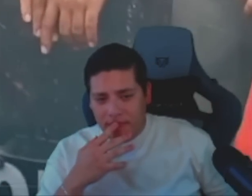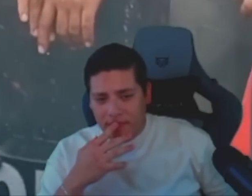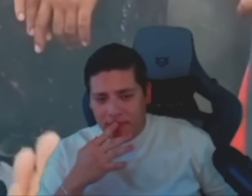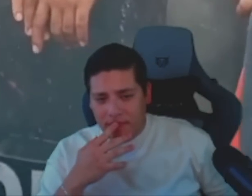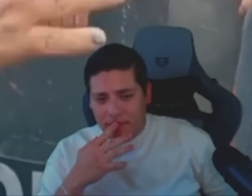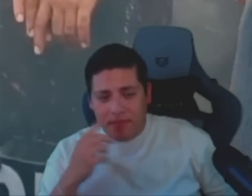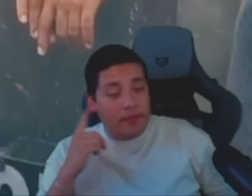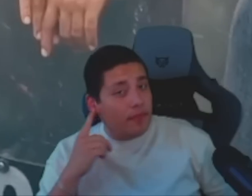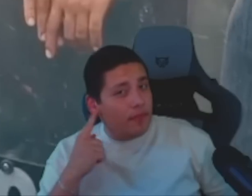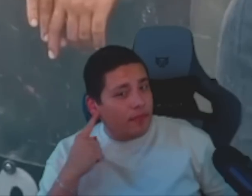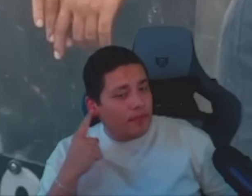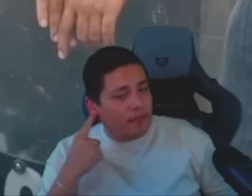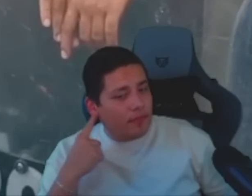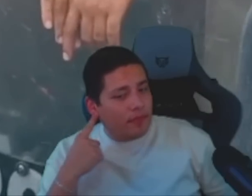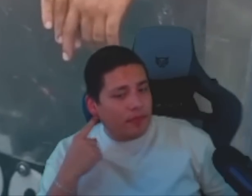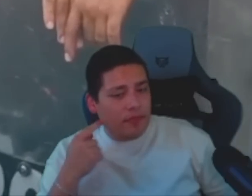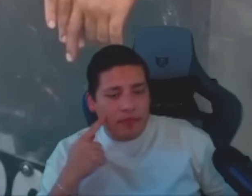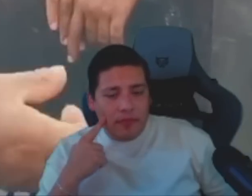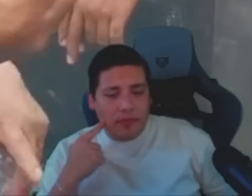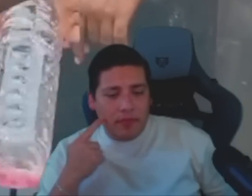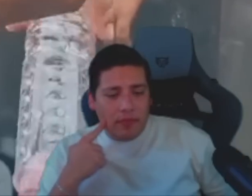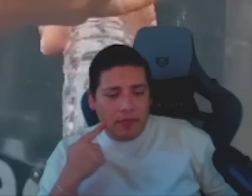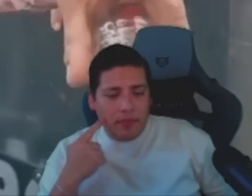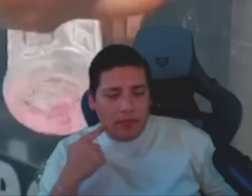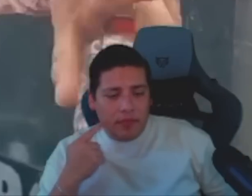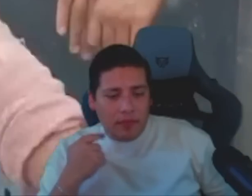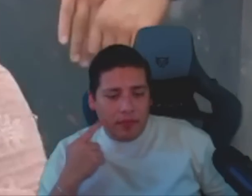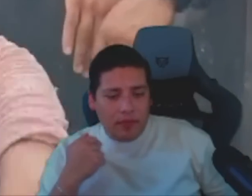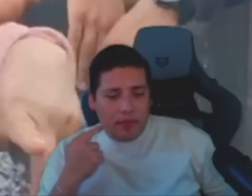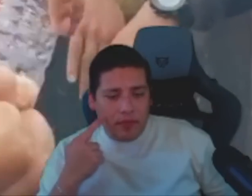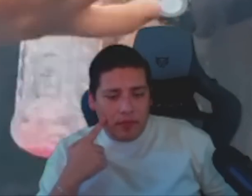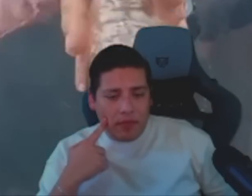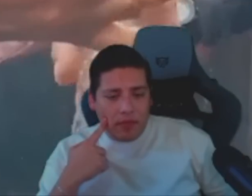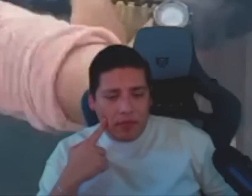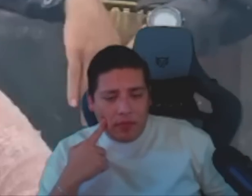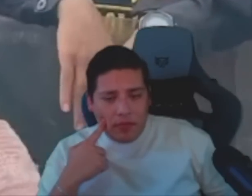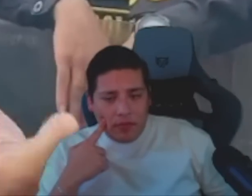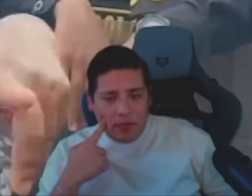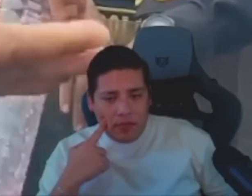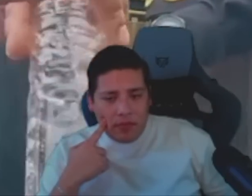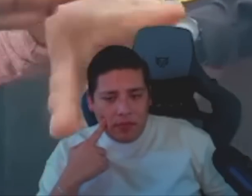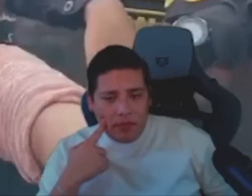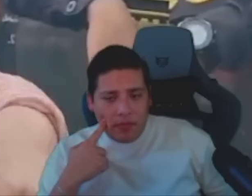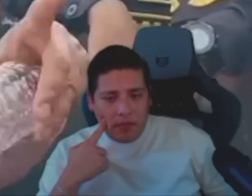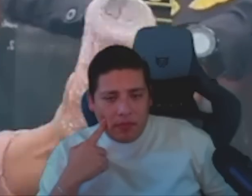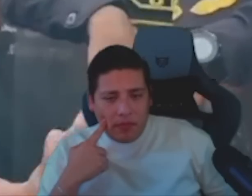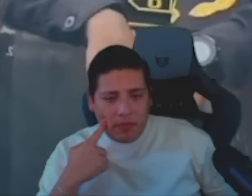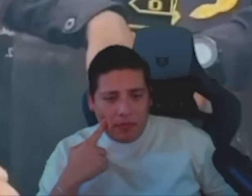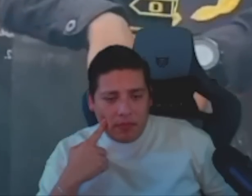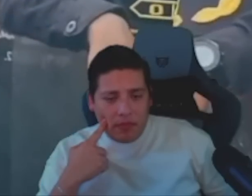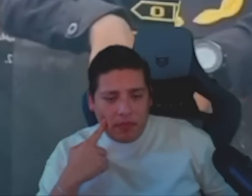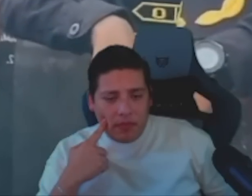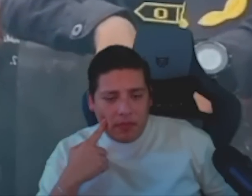ya despertó. Hagan lo que digan lo que nos digan. ¿Para qué? La prensa, no hay prensa. Los televisores, no hay. Radio Nacional, no